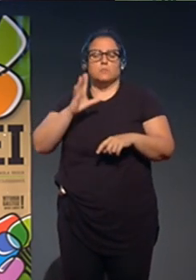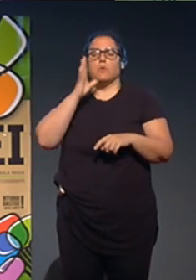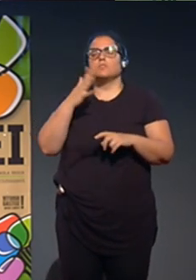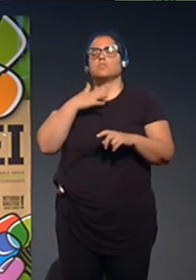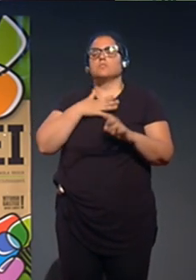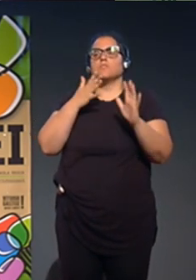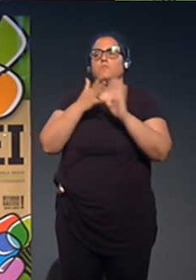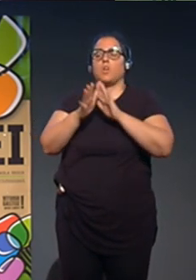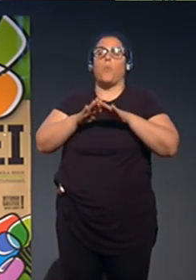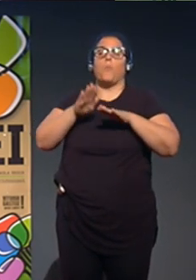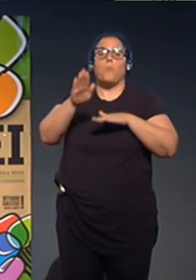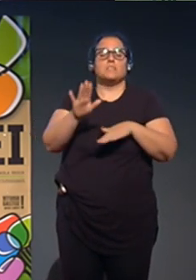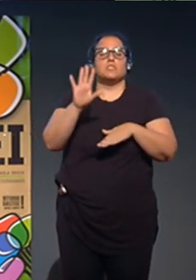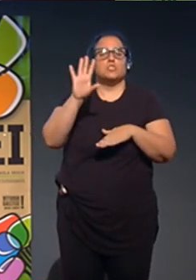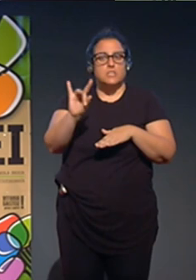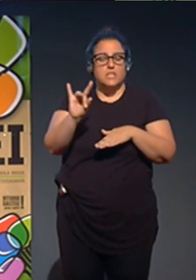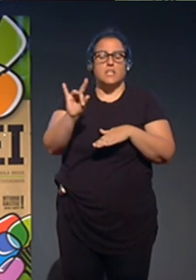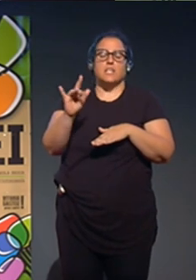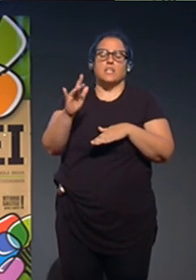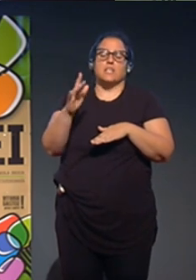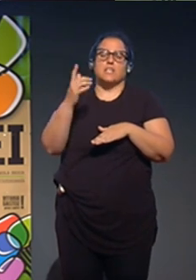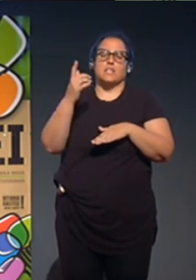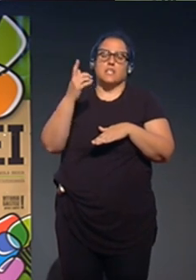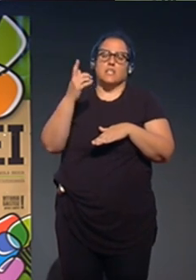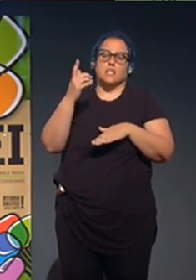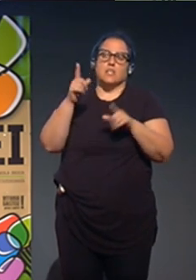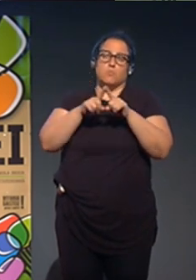punto de vista Yo creo que es necesario eh